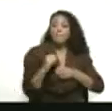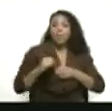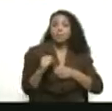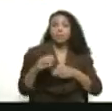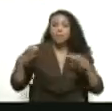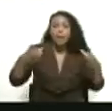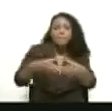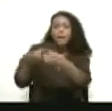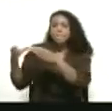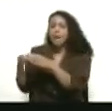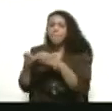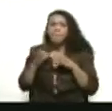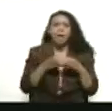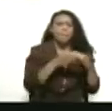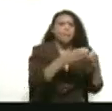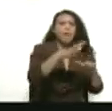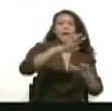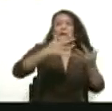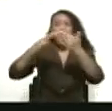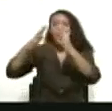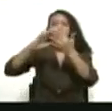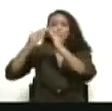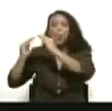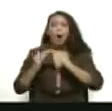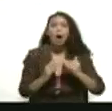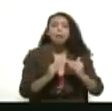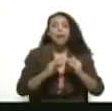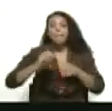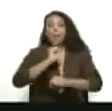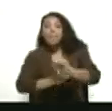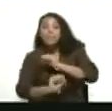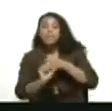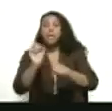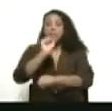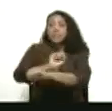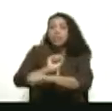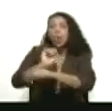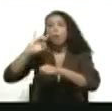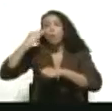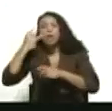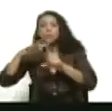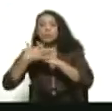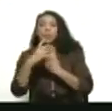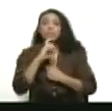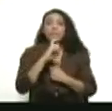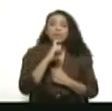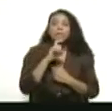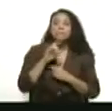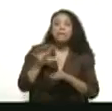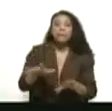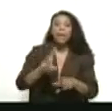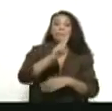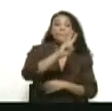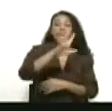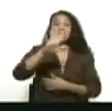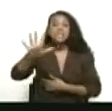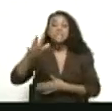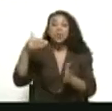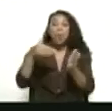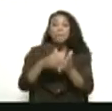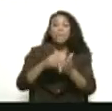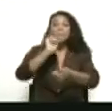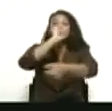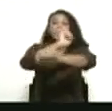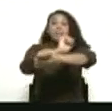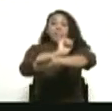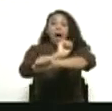como se llama, las estaciones de policía, que son centros preventivos de detención, donde tenemos a 25.000 privados de